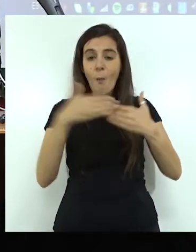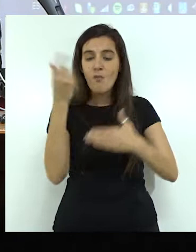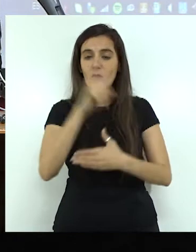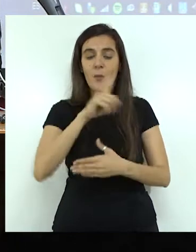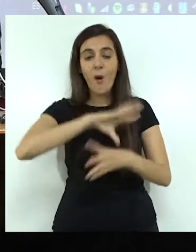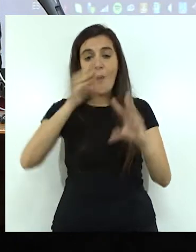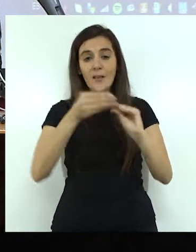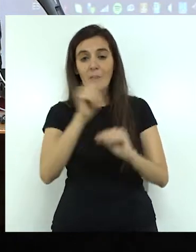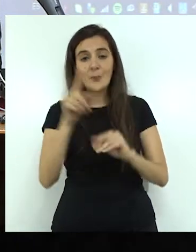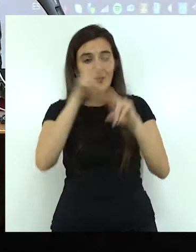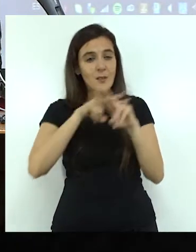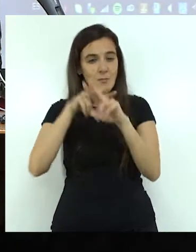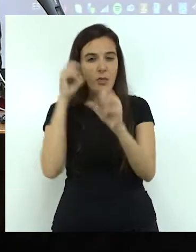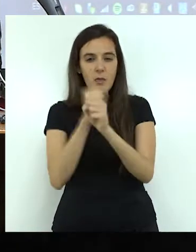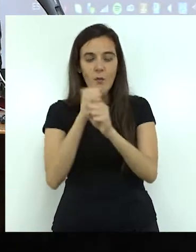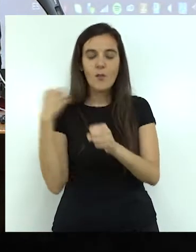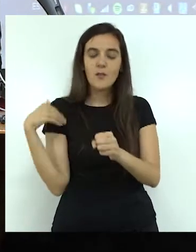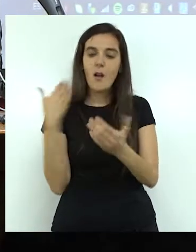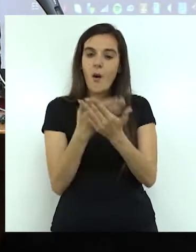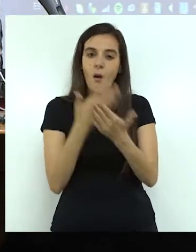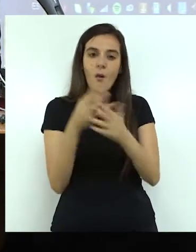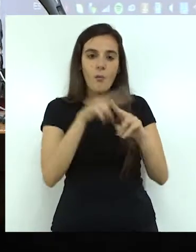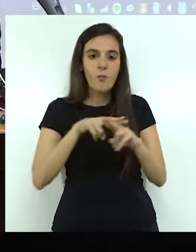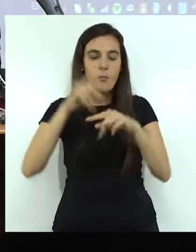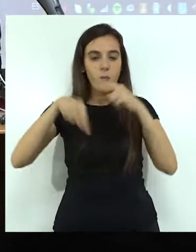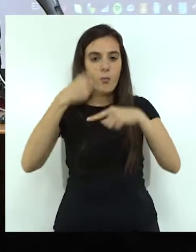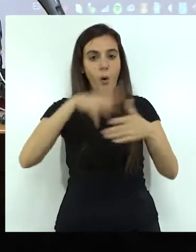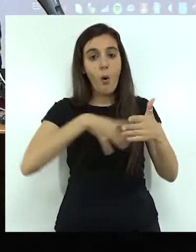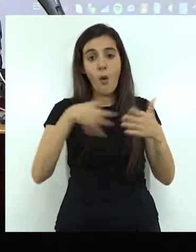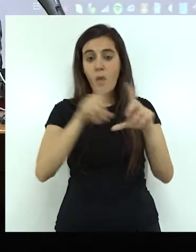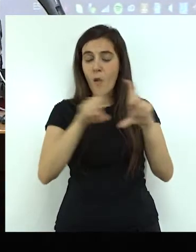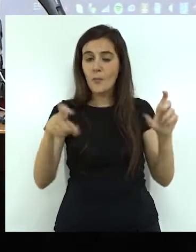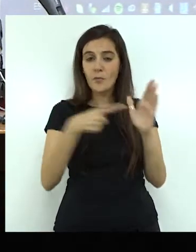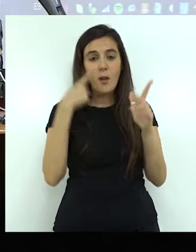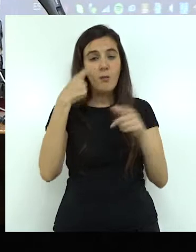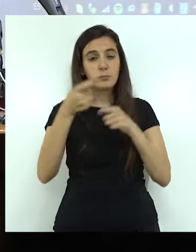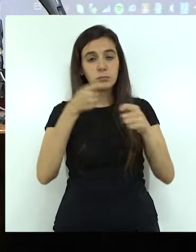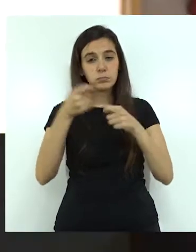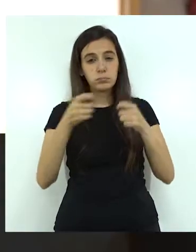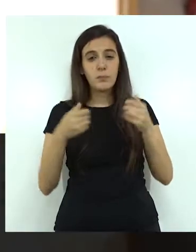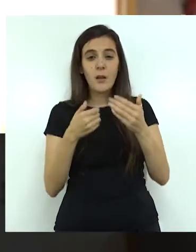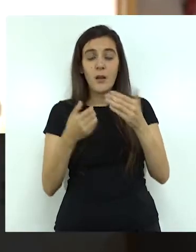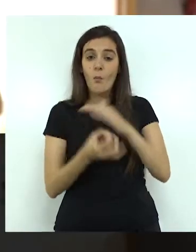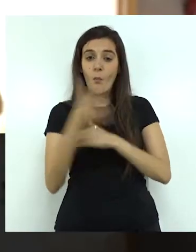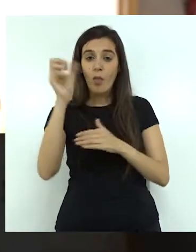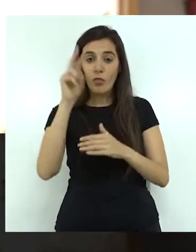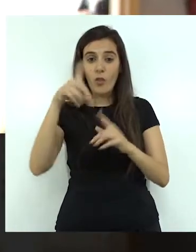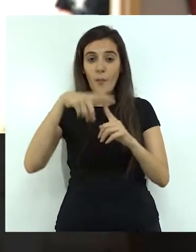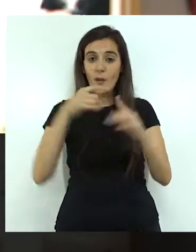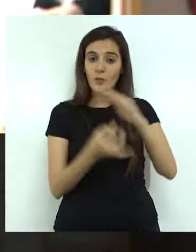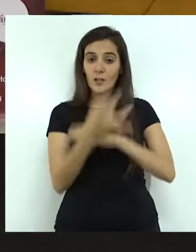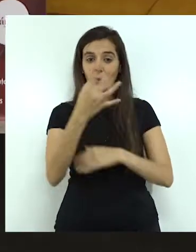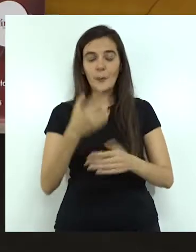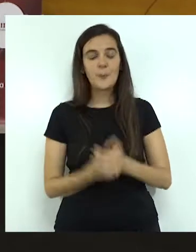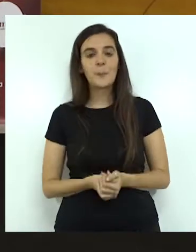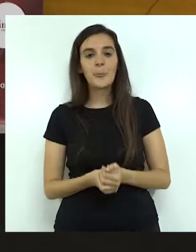ya está solicitando el registro horario a las empresas medidas de control horario que entró en vigor el pasado 12 de mayo de hecho ya la especial está llegando